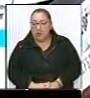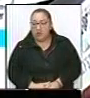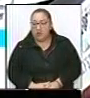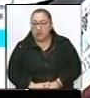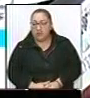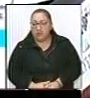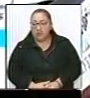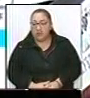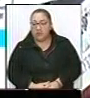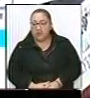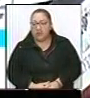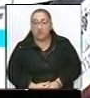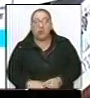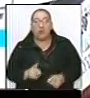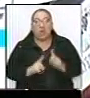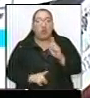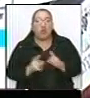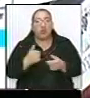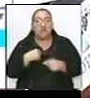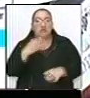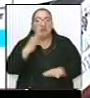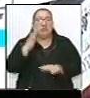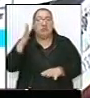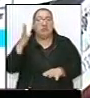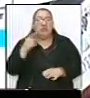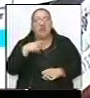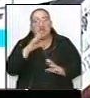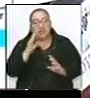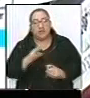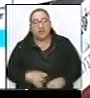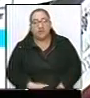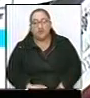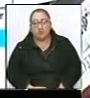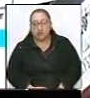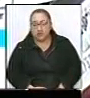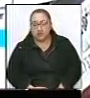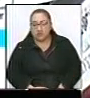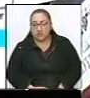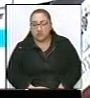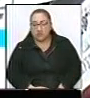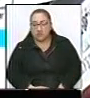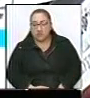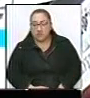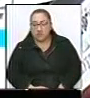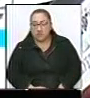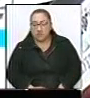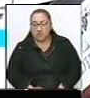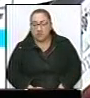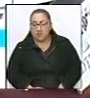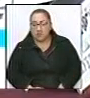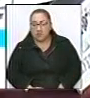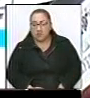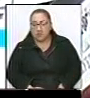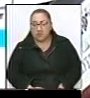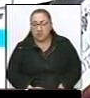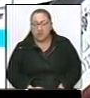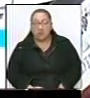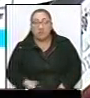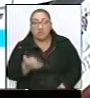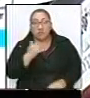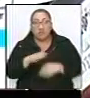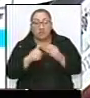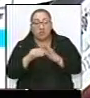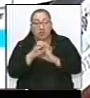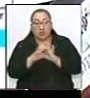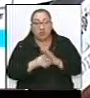tufillo de dictadores y que han querido hacer eso. Por eso es que Hemos perdido. Y a pesar de la